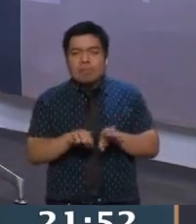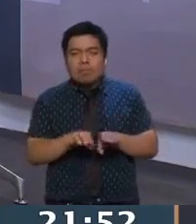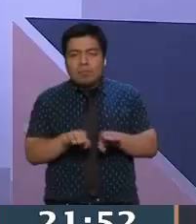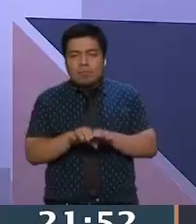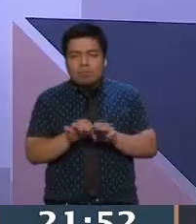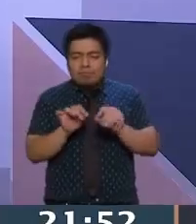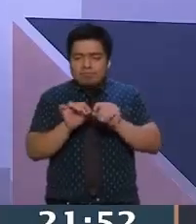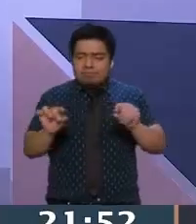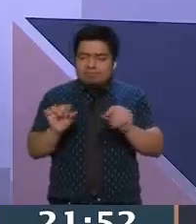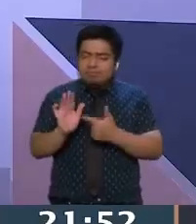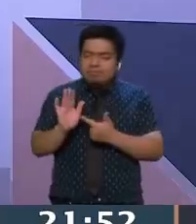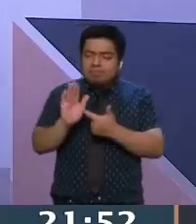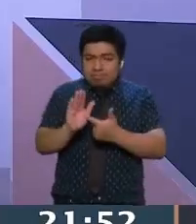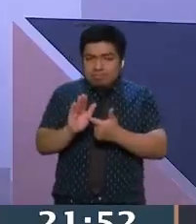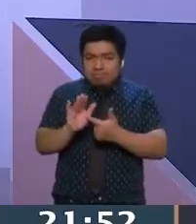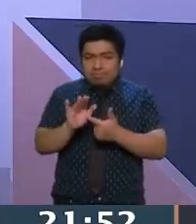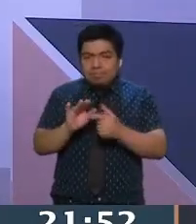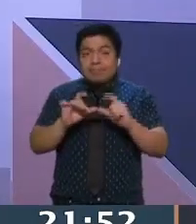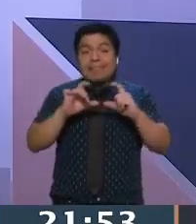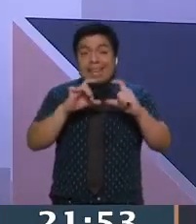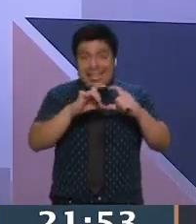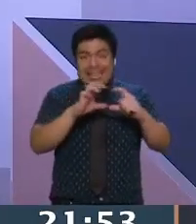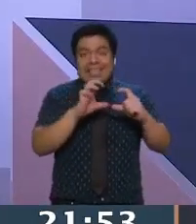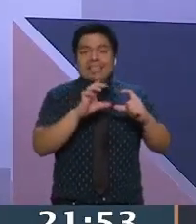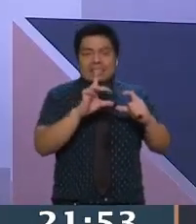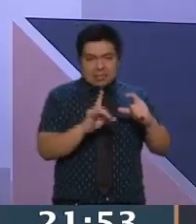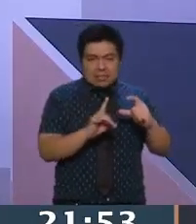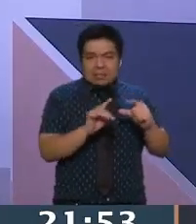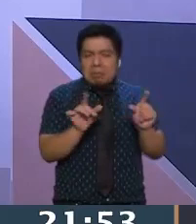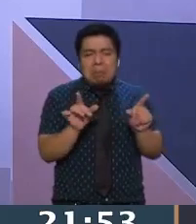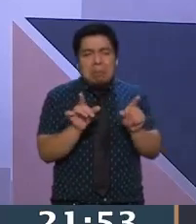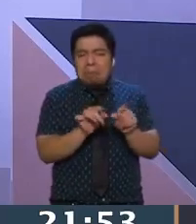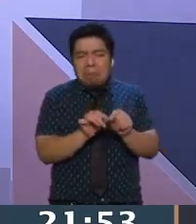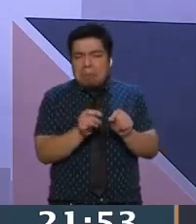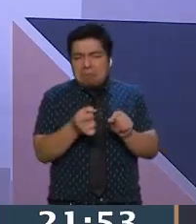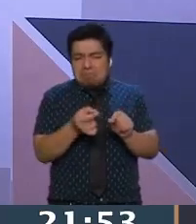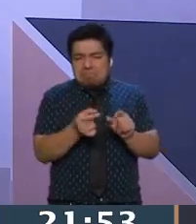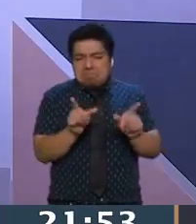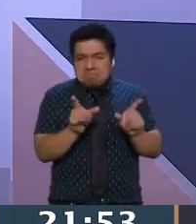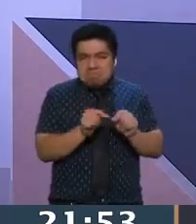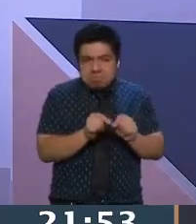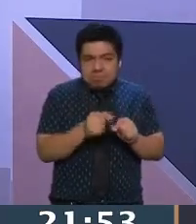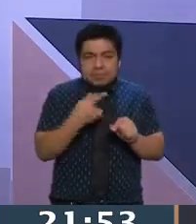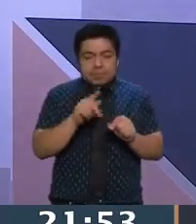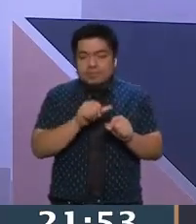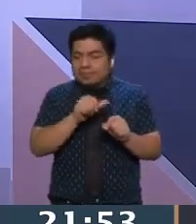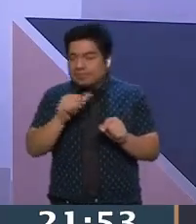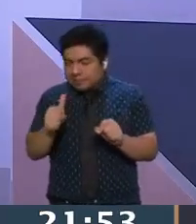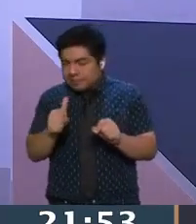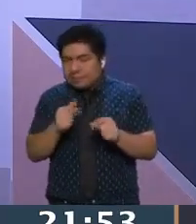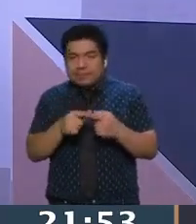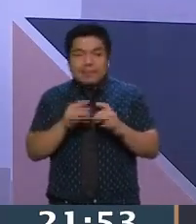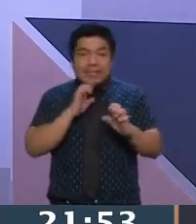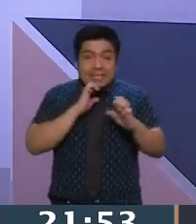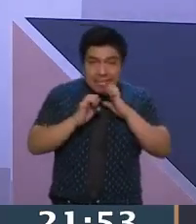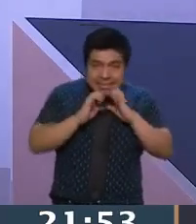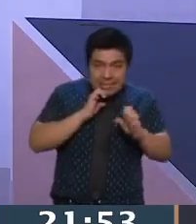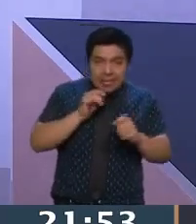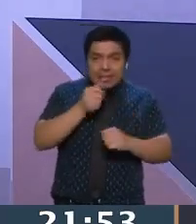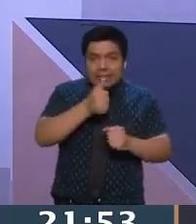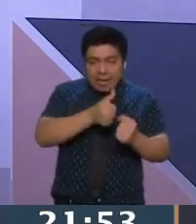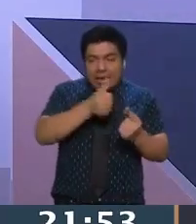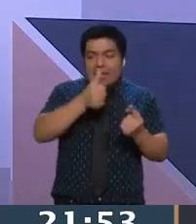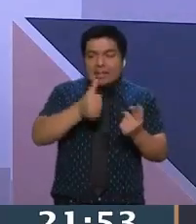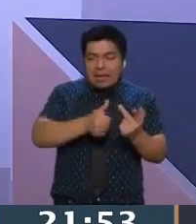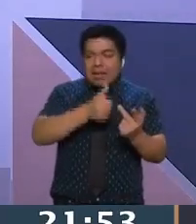nos presenta el contenido del disco. En ocasiones una pequeña reseña y en muchas otras entrevistas con cada